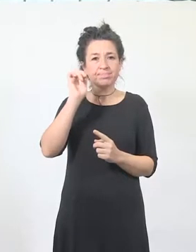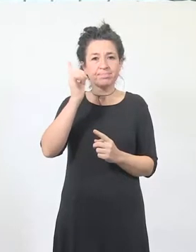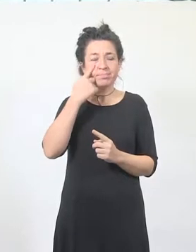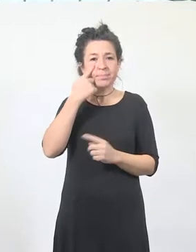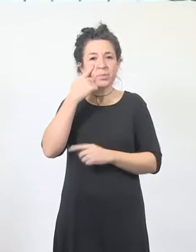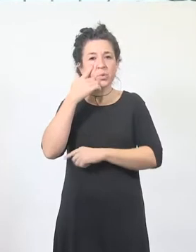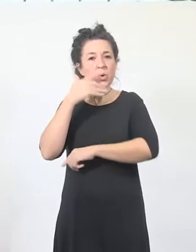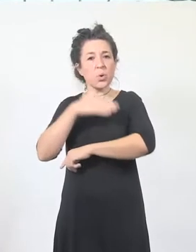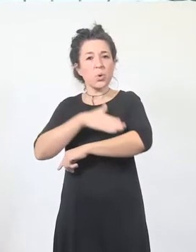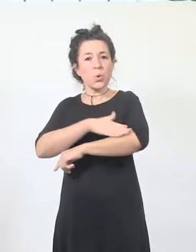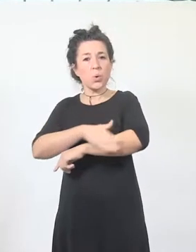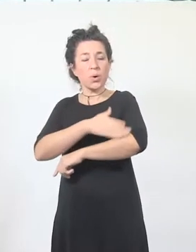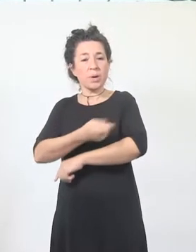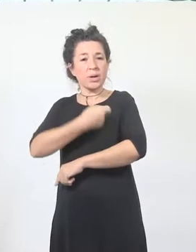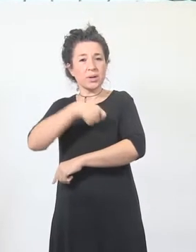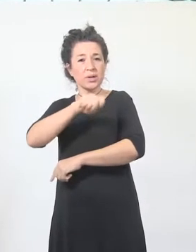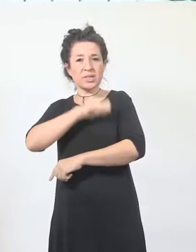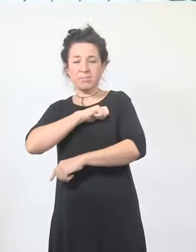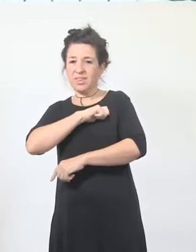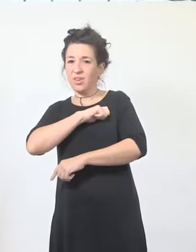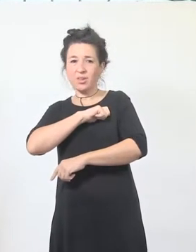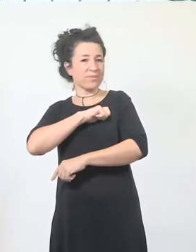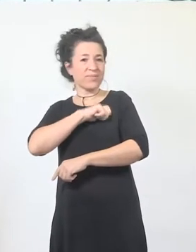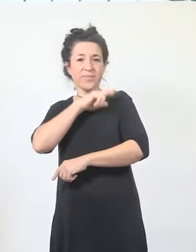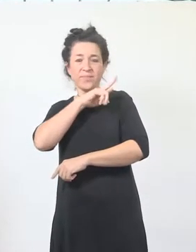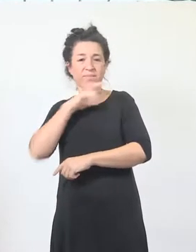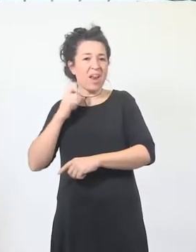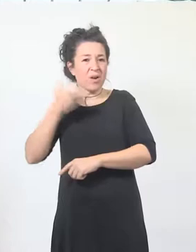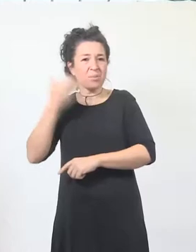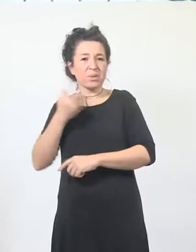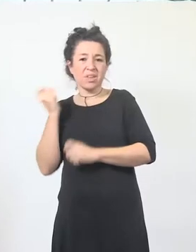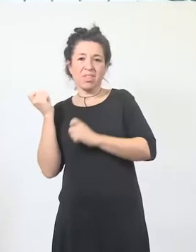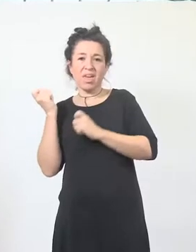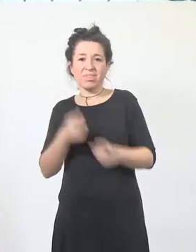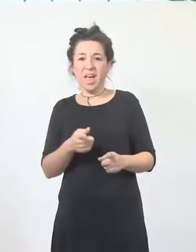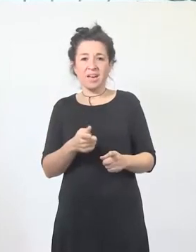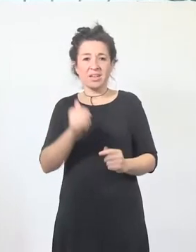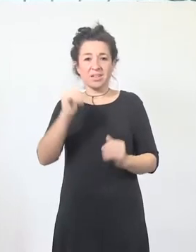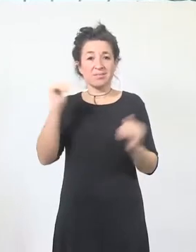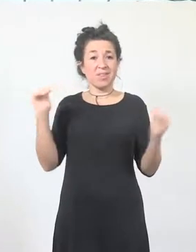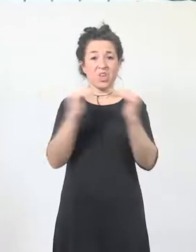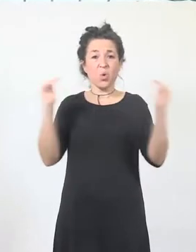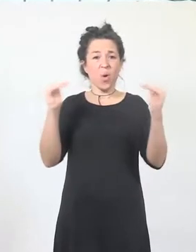que el gobierno español no le está dando la misma importancia